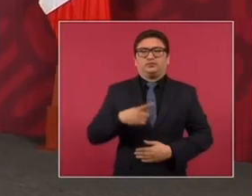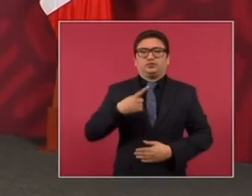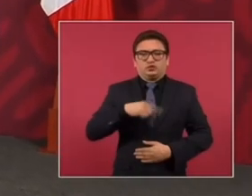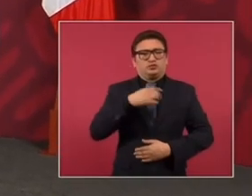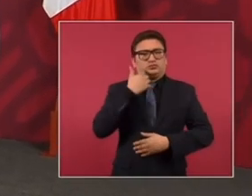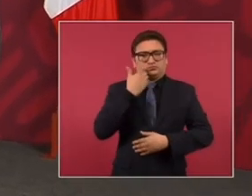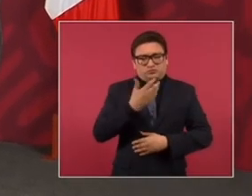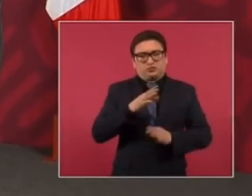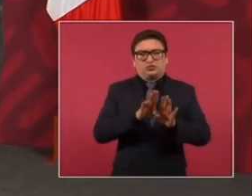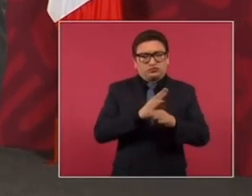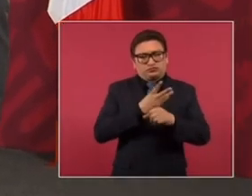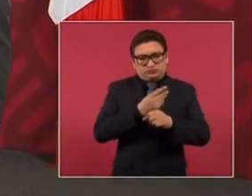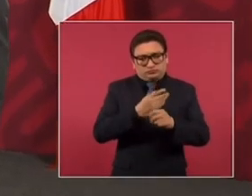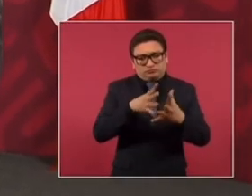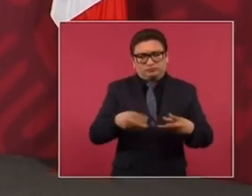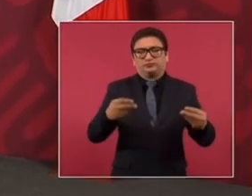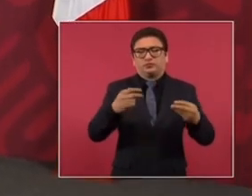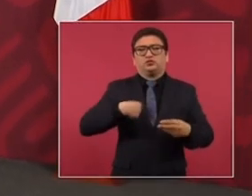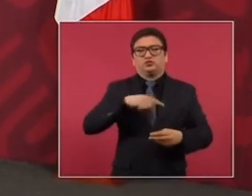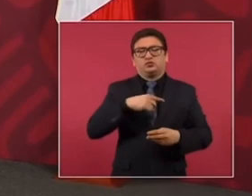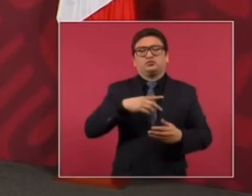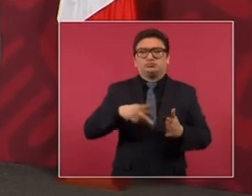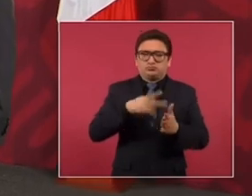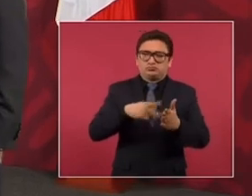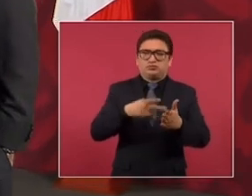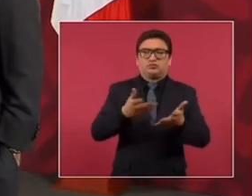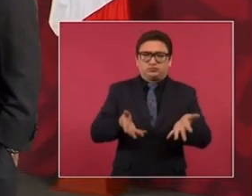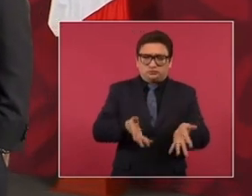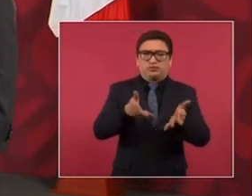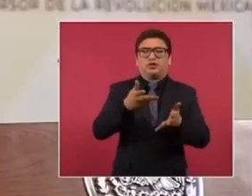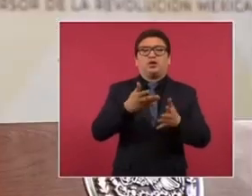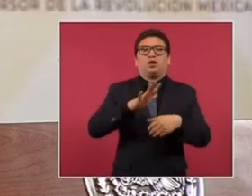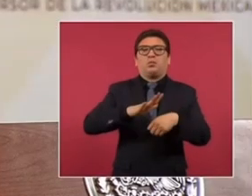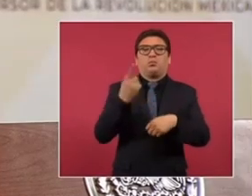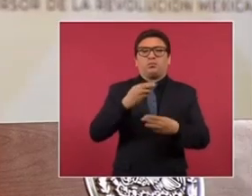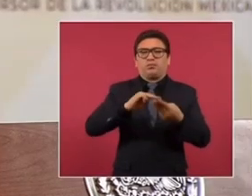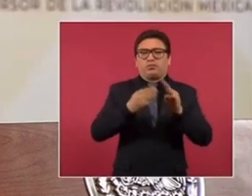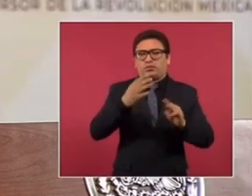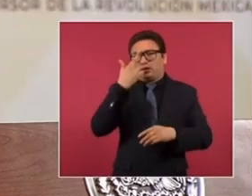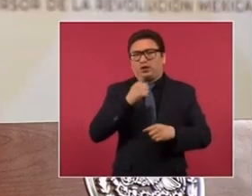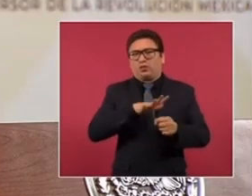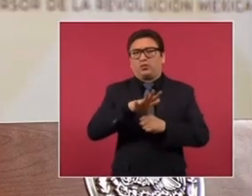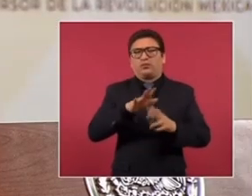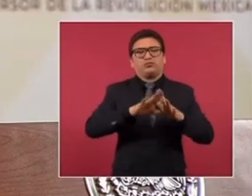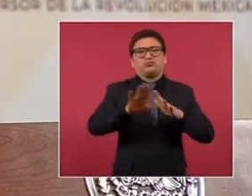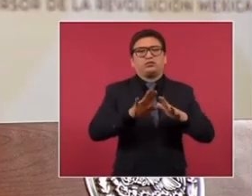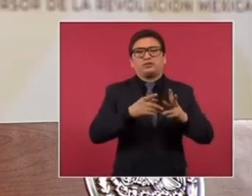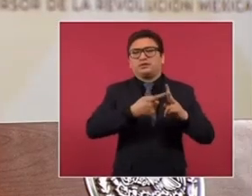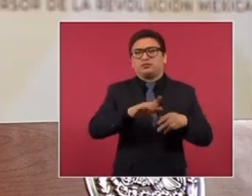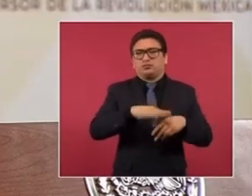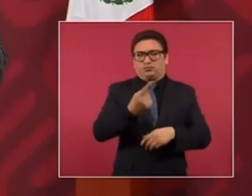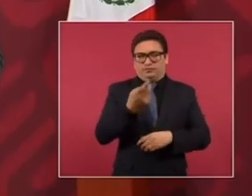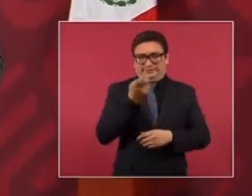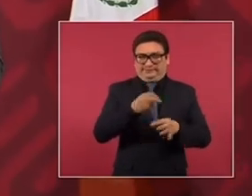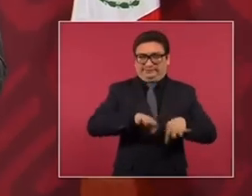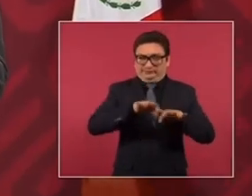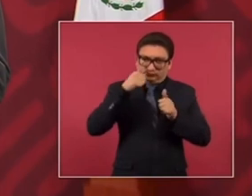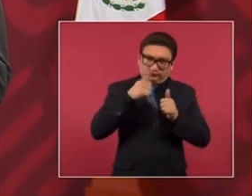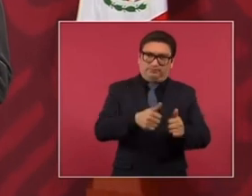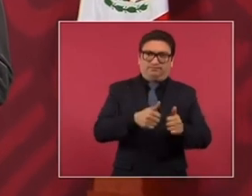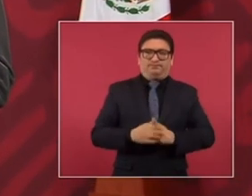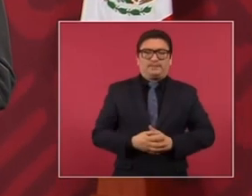de fondo, hemos insistido mucho en que se deben de atender las causas que originan la